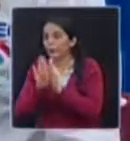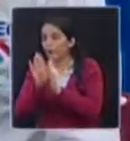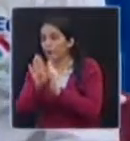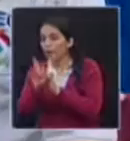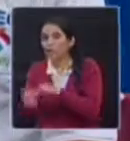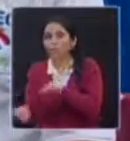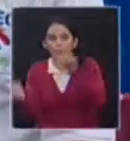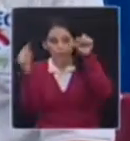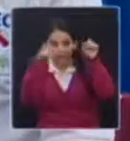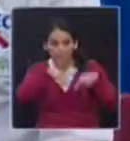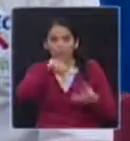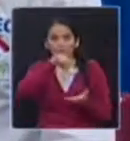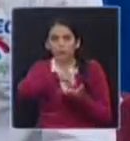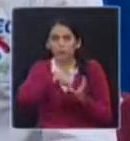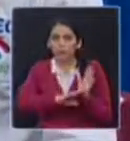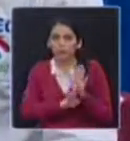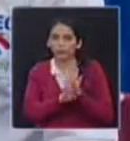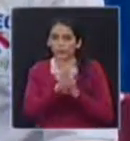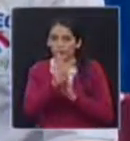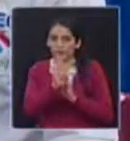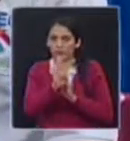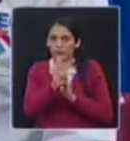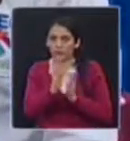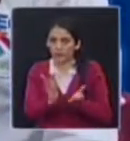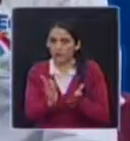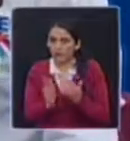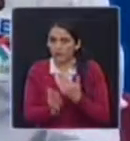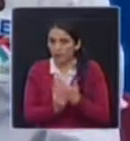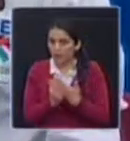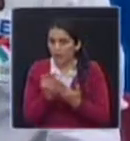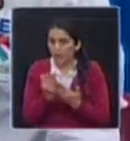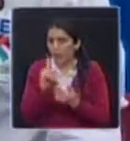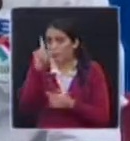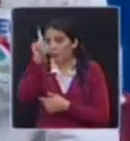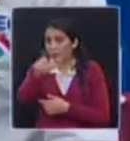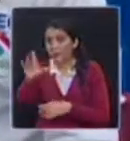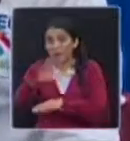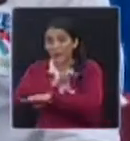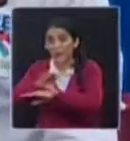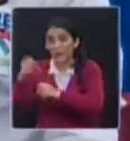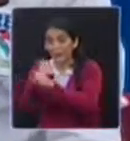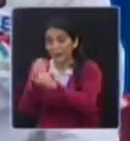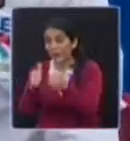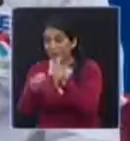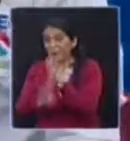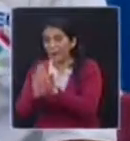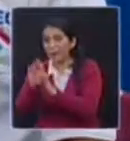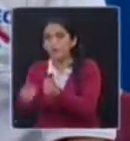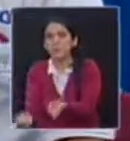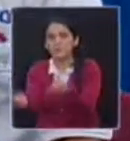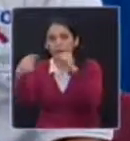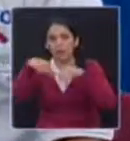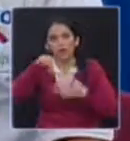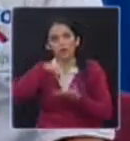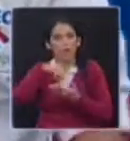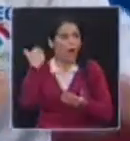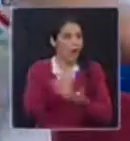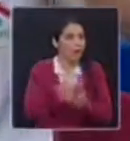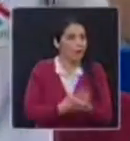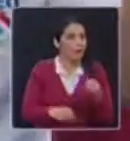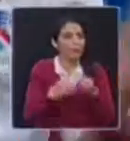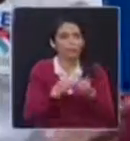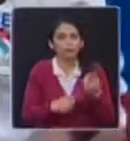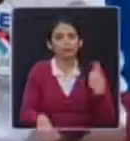a su hogar, sino que tiene poder de compra y va a comprar. Y cuando se compra, se dinamiza el comercio. Cuando se dinamiza el